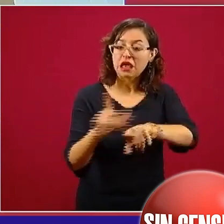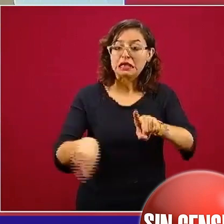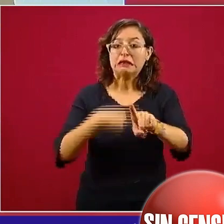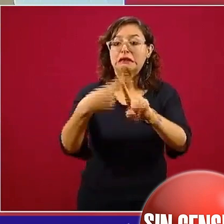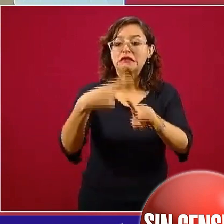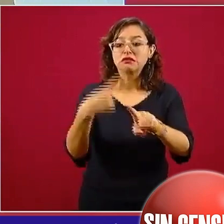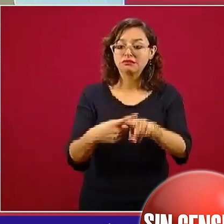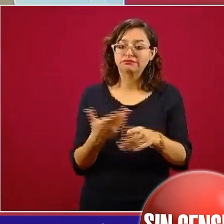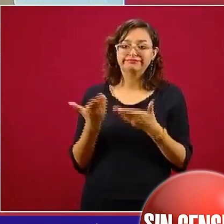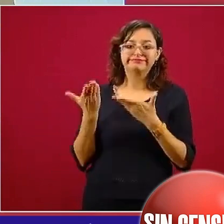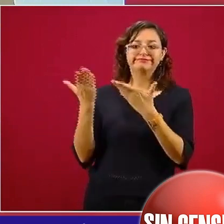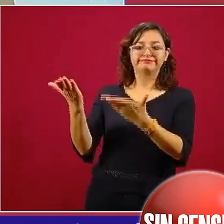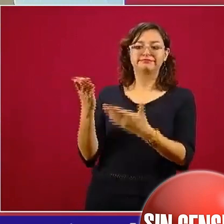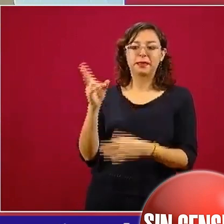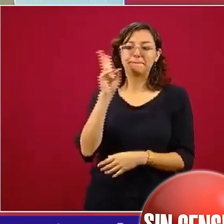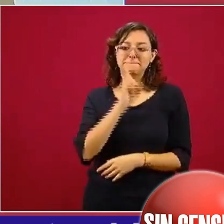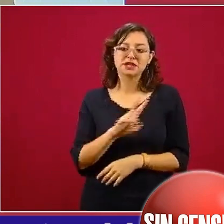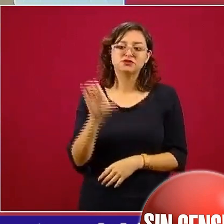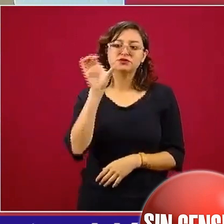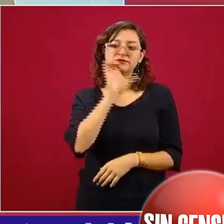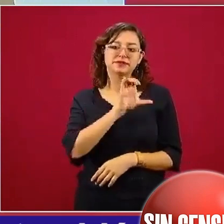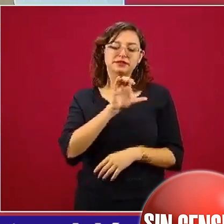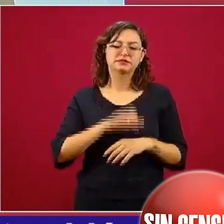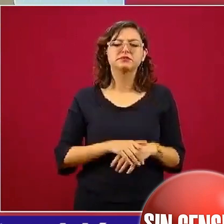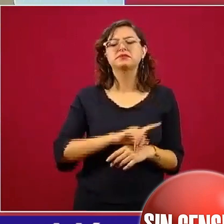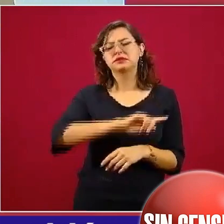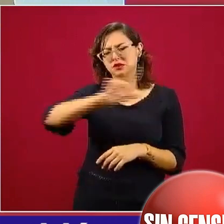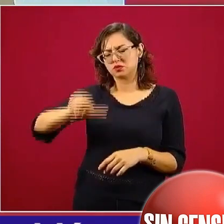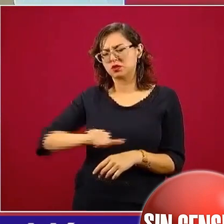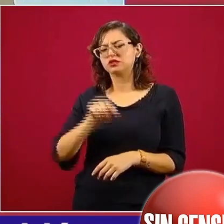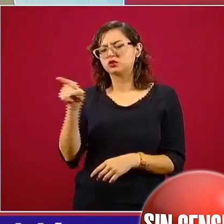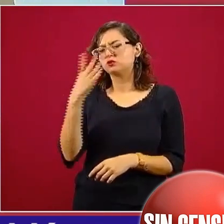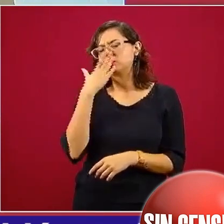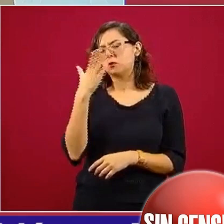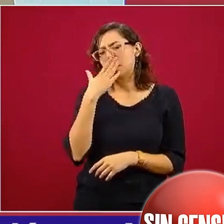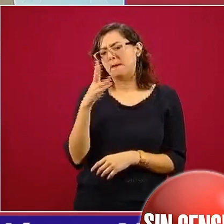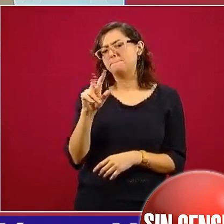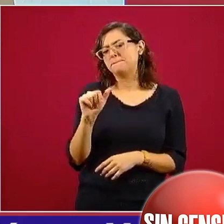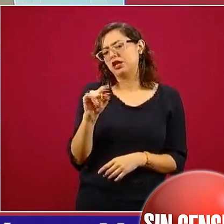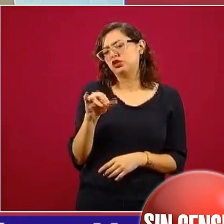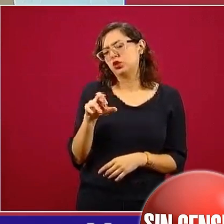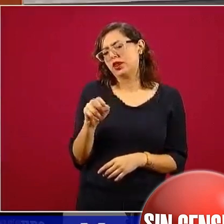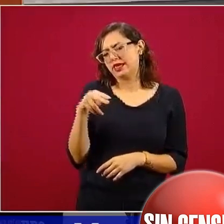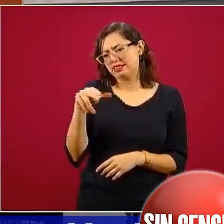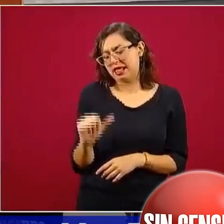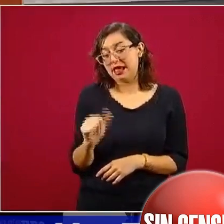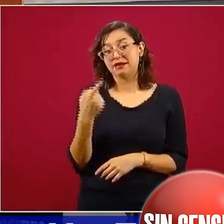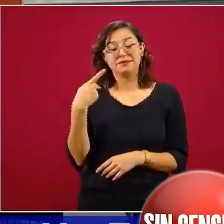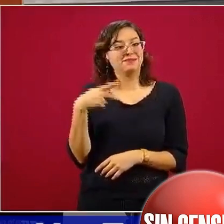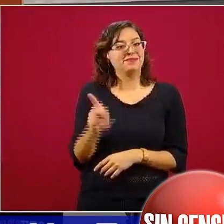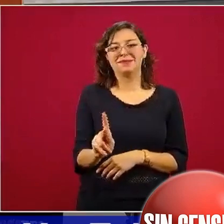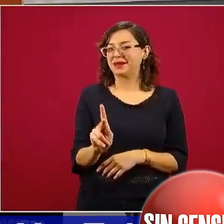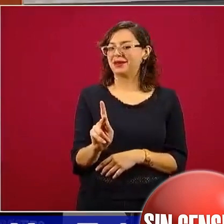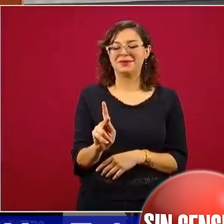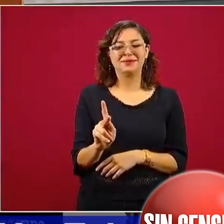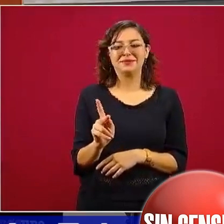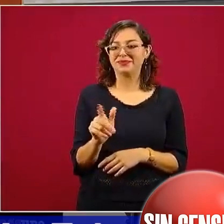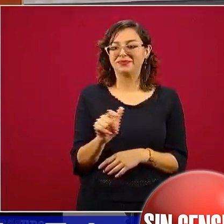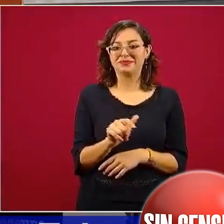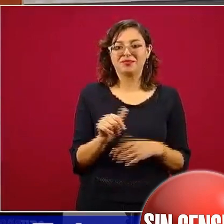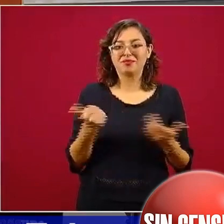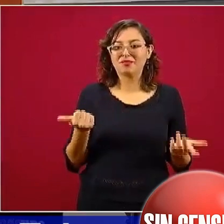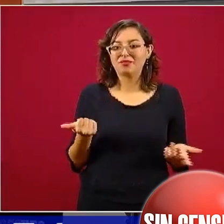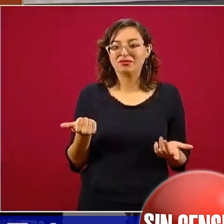Al principio, luego Maytorena de Sonora. Pero hay casos de